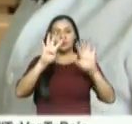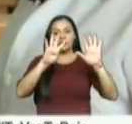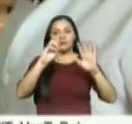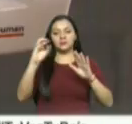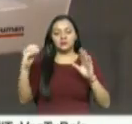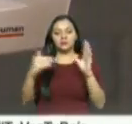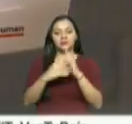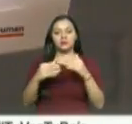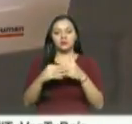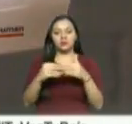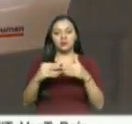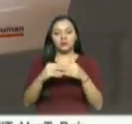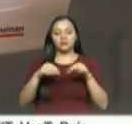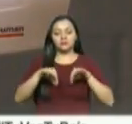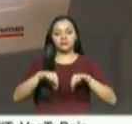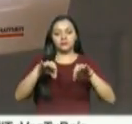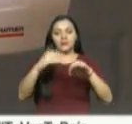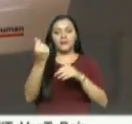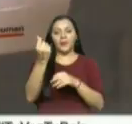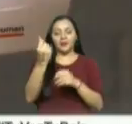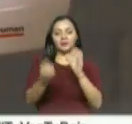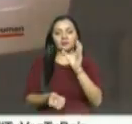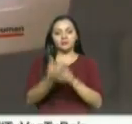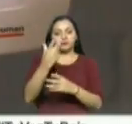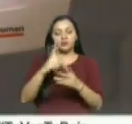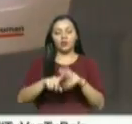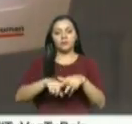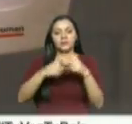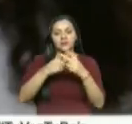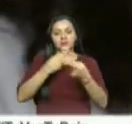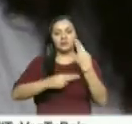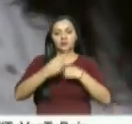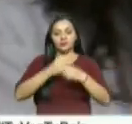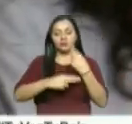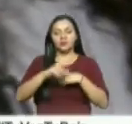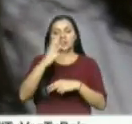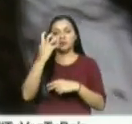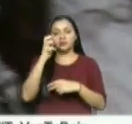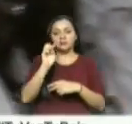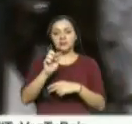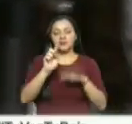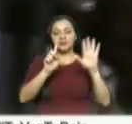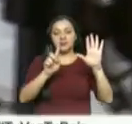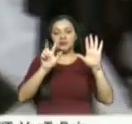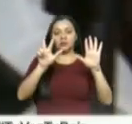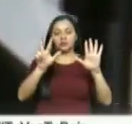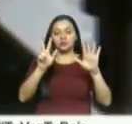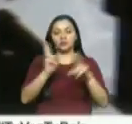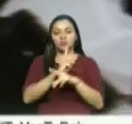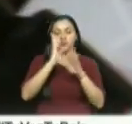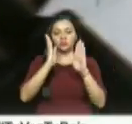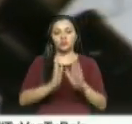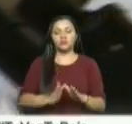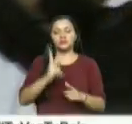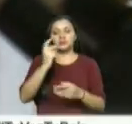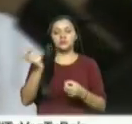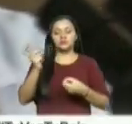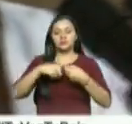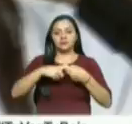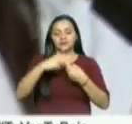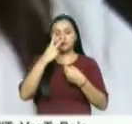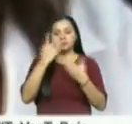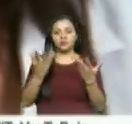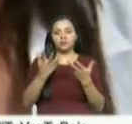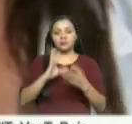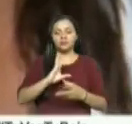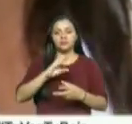en Capital Semilla, donde se han registrado 14.078 usuarios y 17 incubadoras acreditadas con gran éxito,